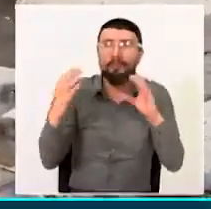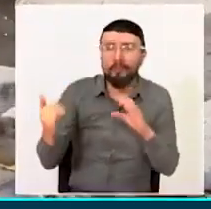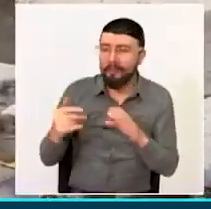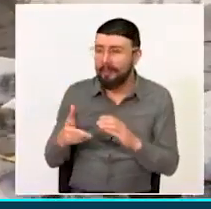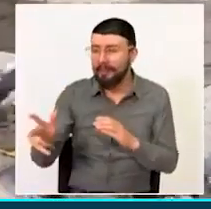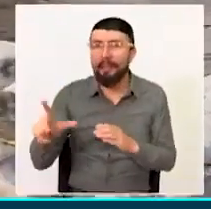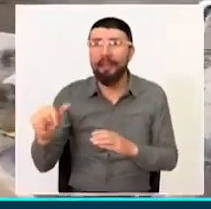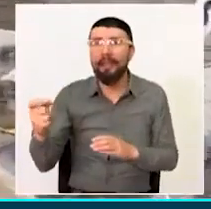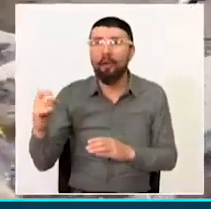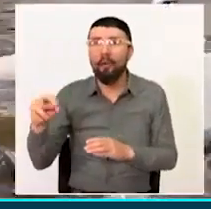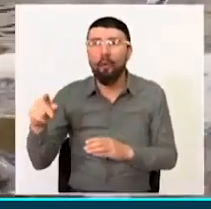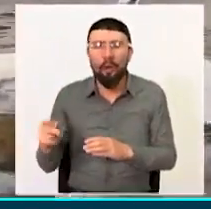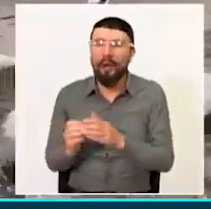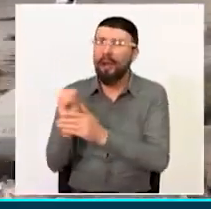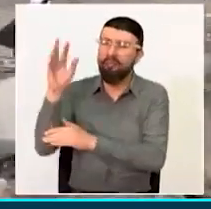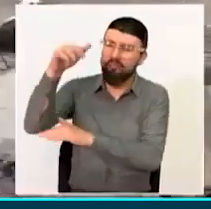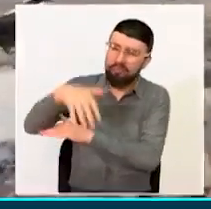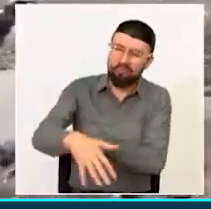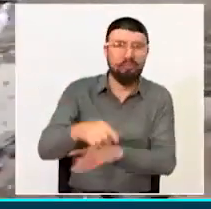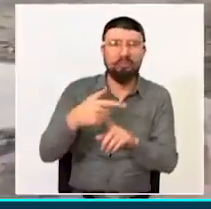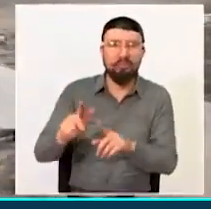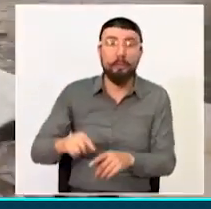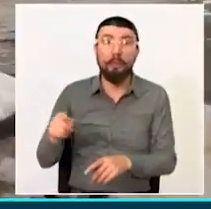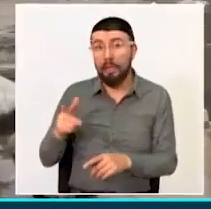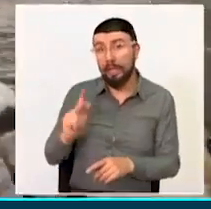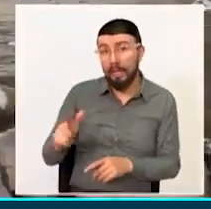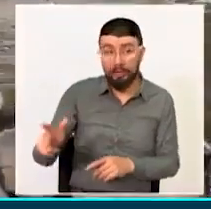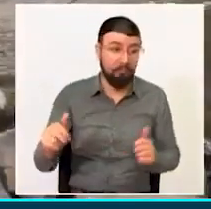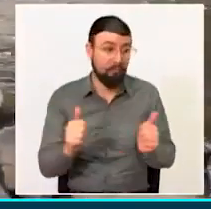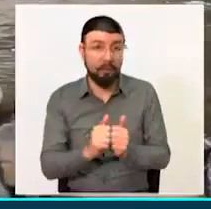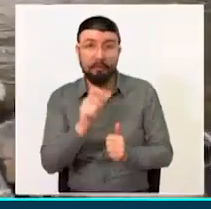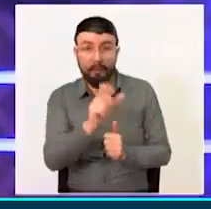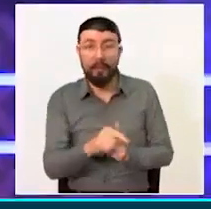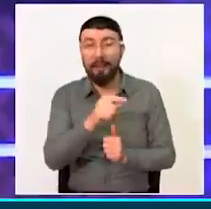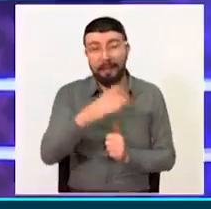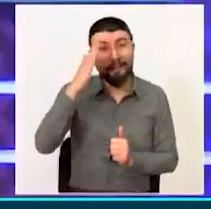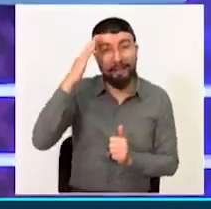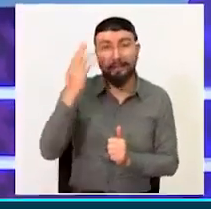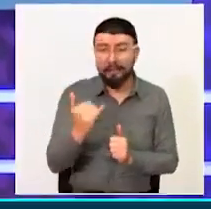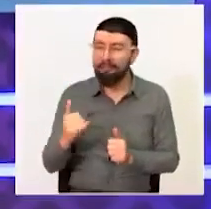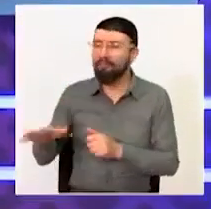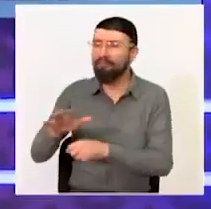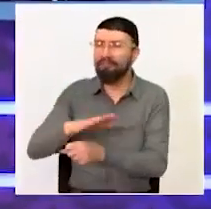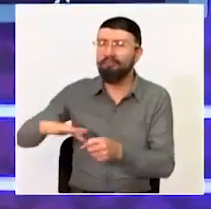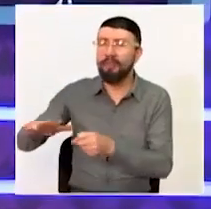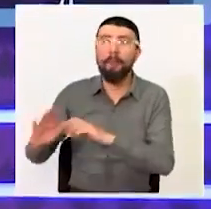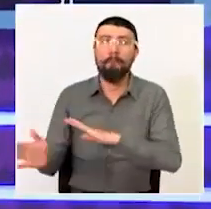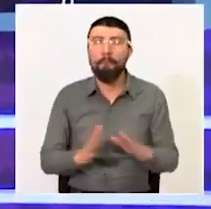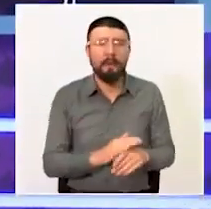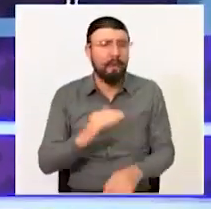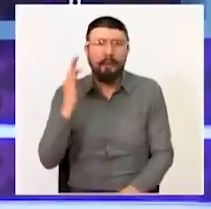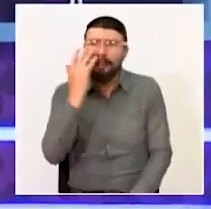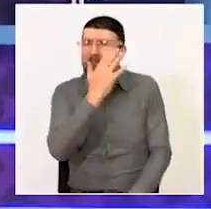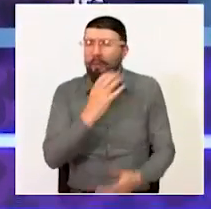Piros, Cascadas y Veredal. Estas caminatas se hacen en compañía de un intérprete ambiental. Enamorada de la